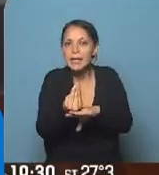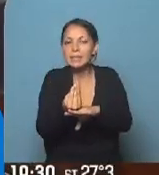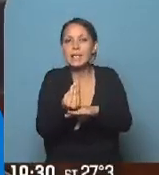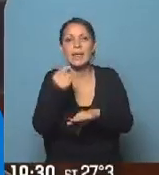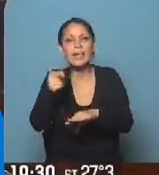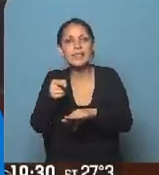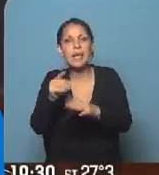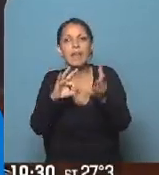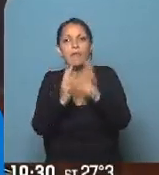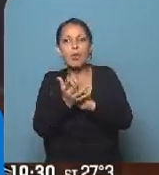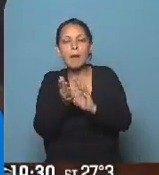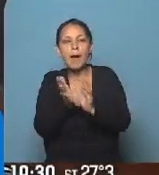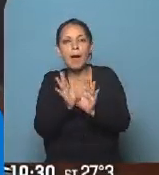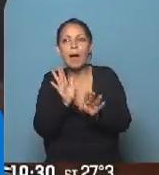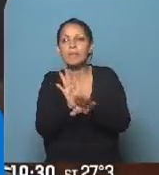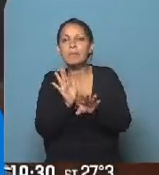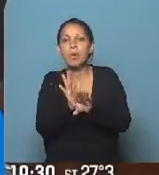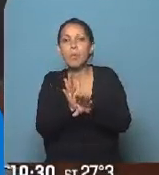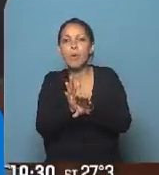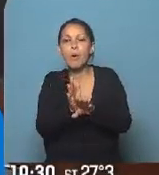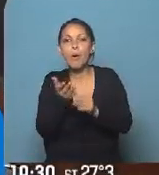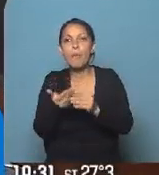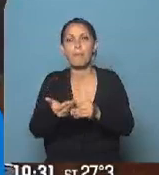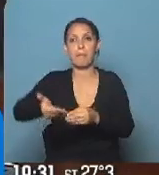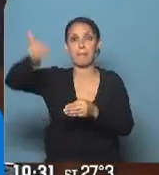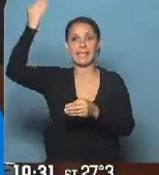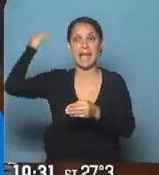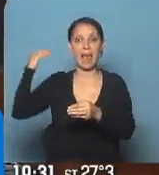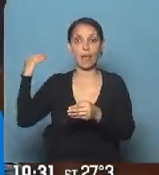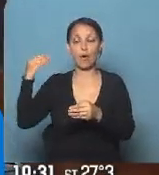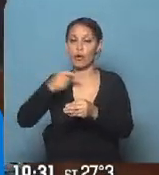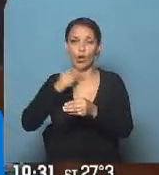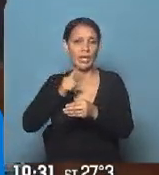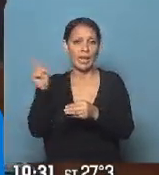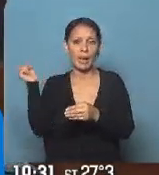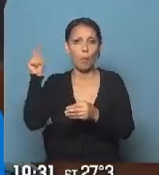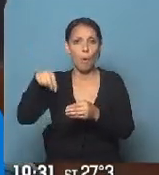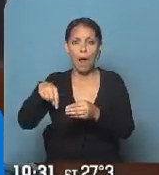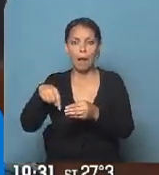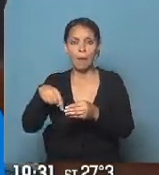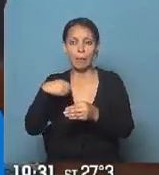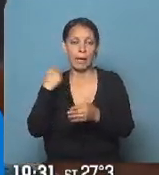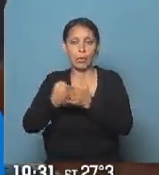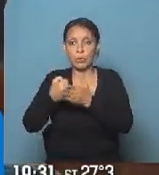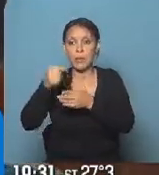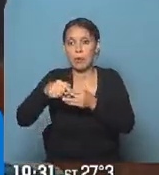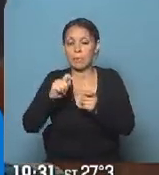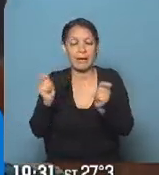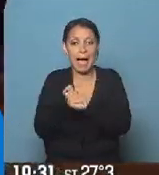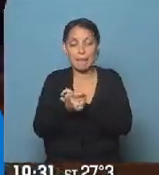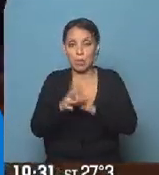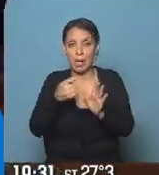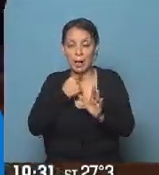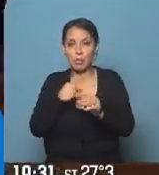esta polarización entre un pasado al cual no queremos volver y que uno ha luchado para alumbrar otra cosa en la Argentina, un cambio